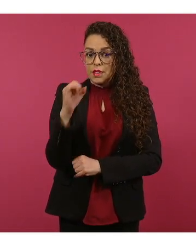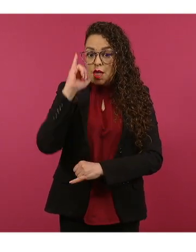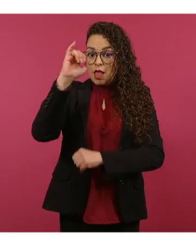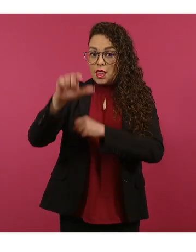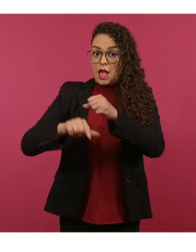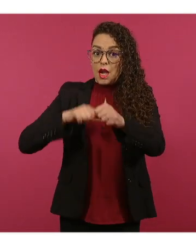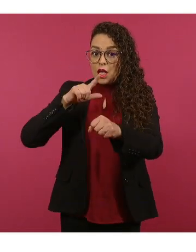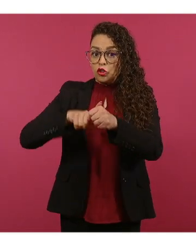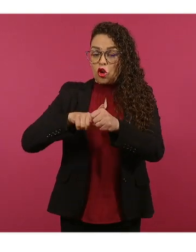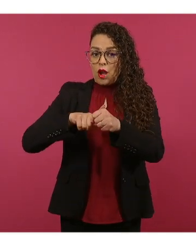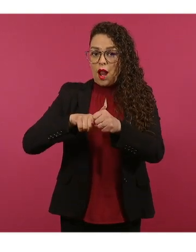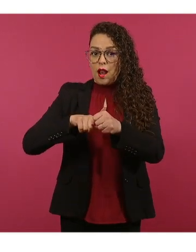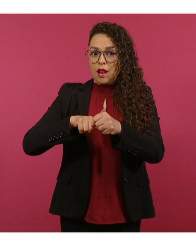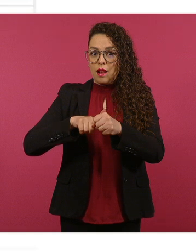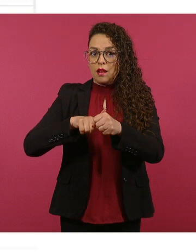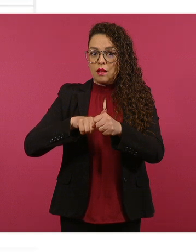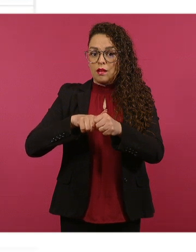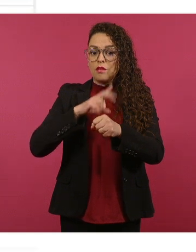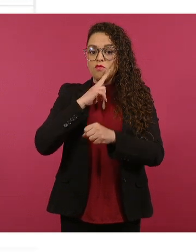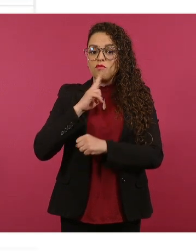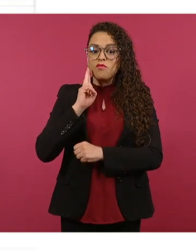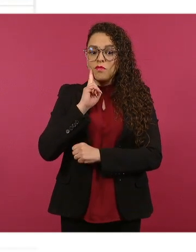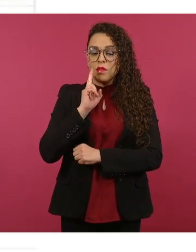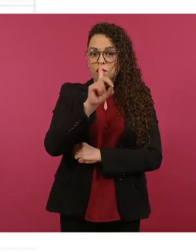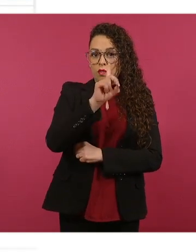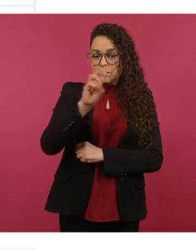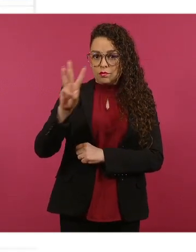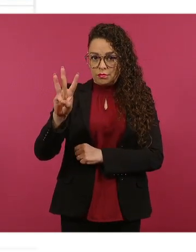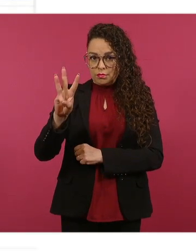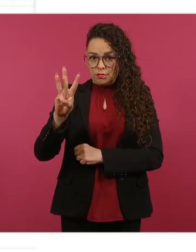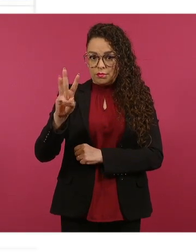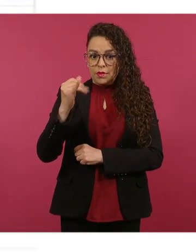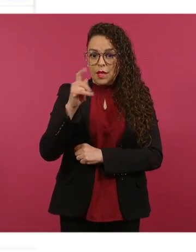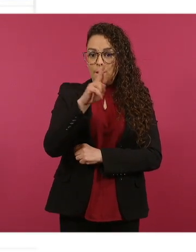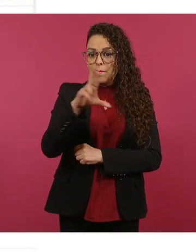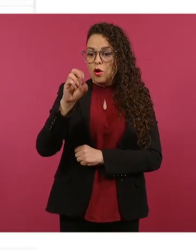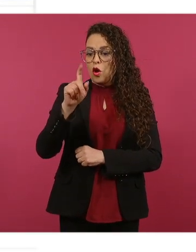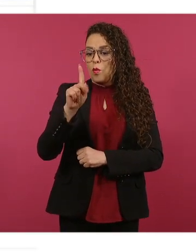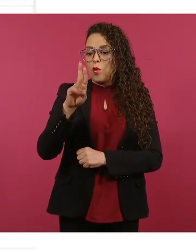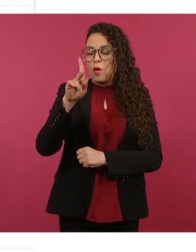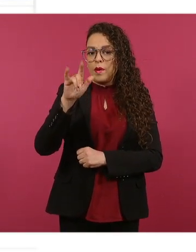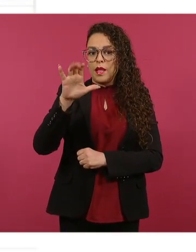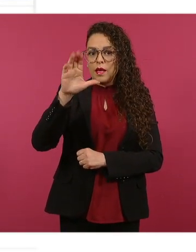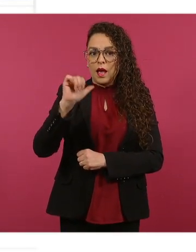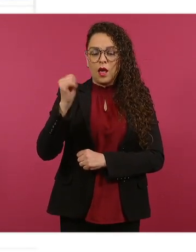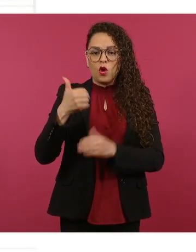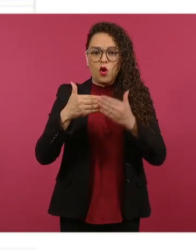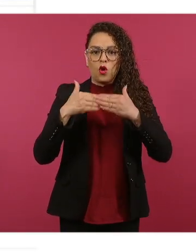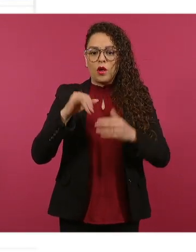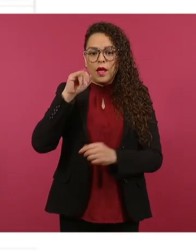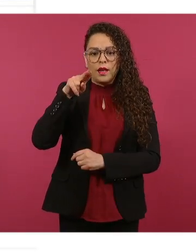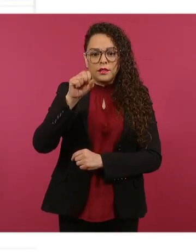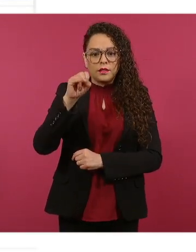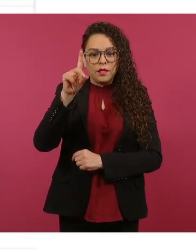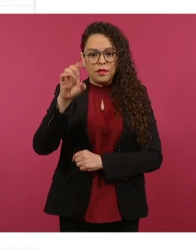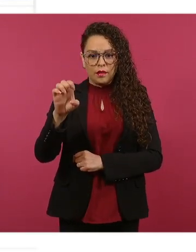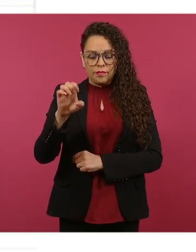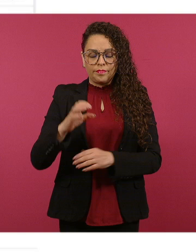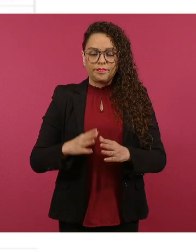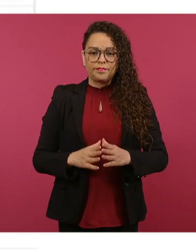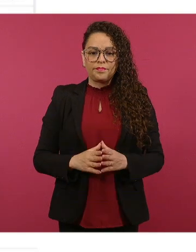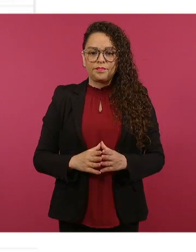internacionales, La Dolce Vele y ProPublica, además de Inside Crime. Reportes